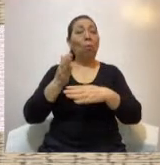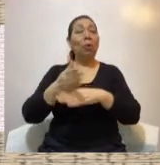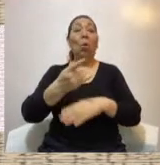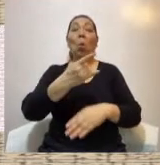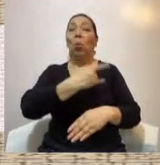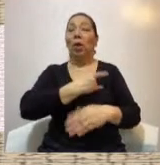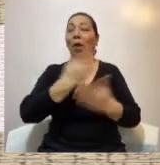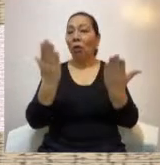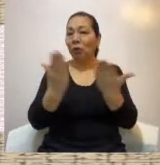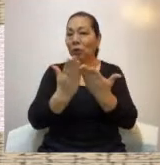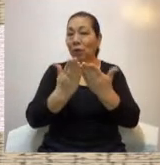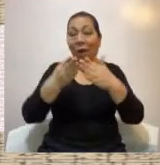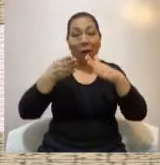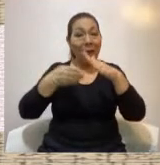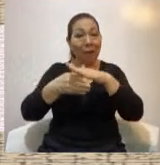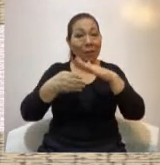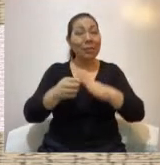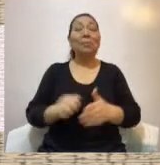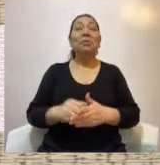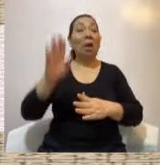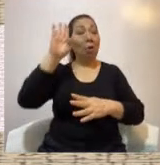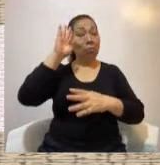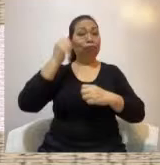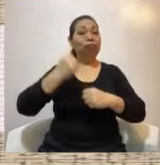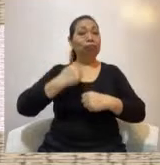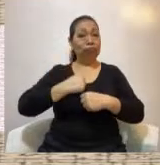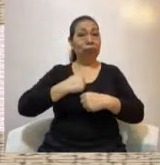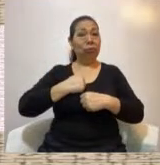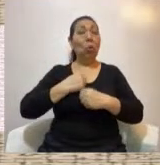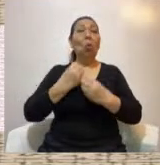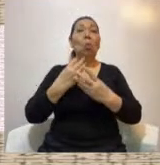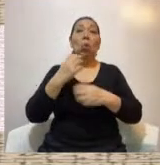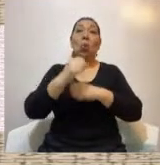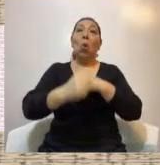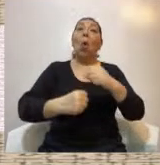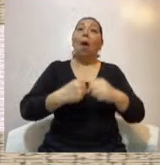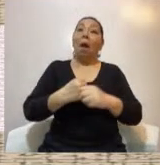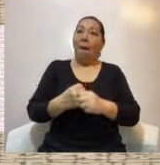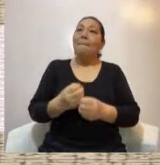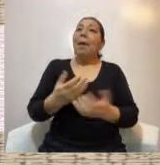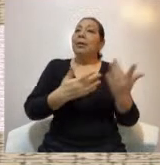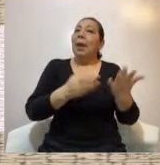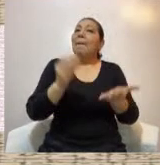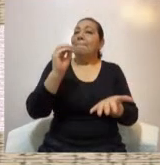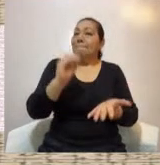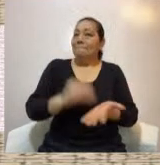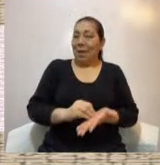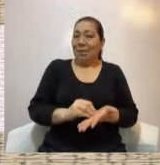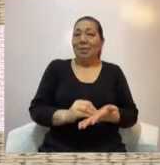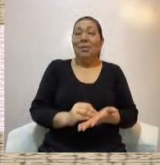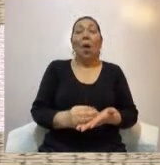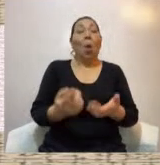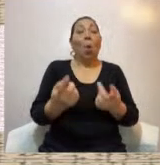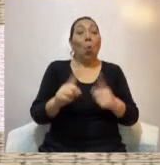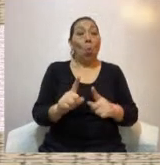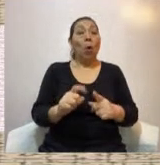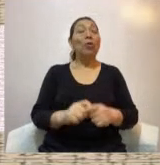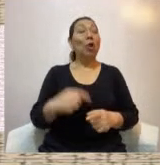universidad. Sin embargo, el acceso a las Fuerzas Armadas tuvo que esperar mucho tiempo más.